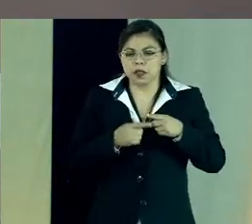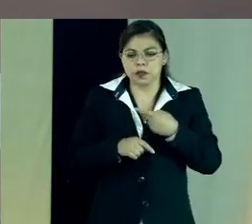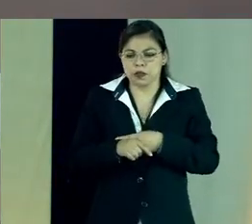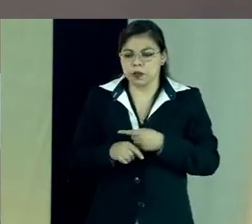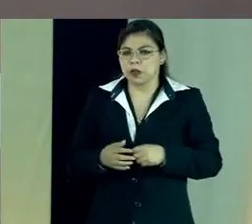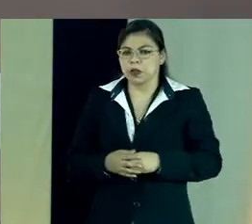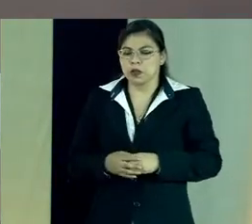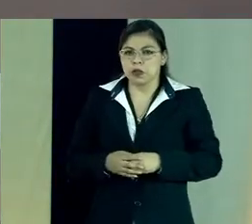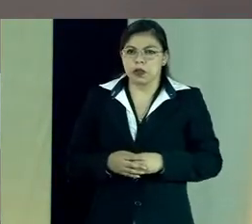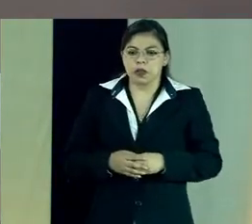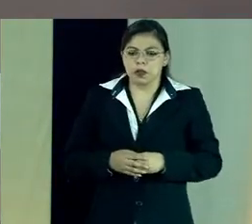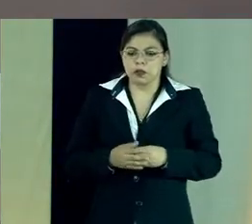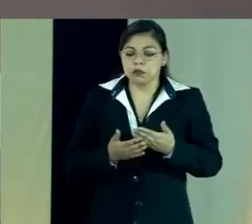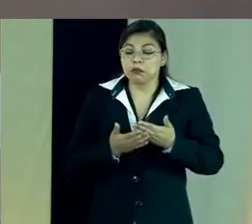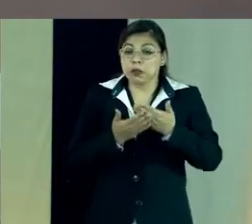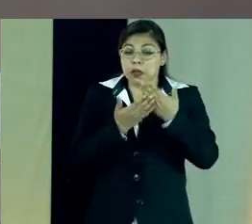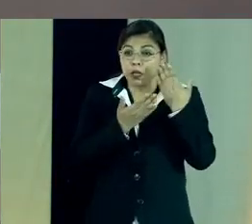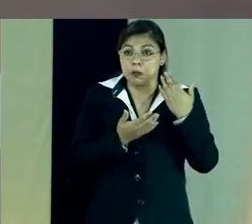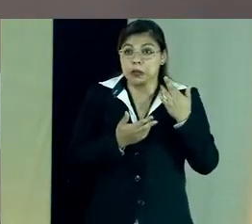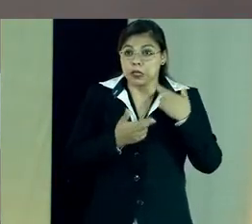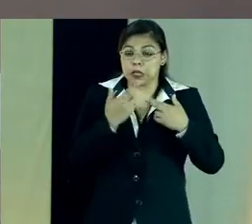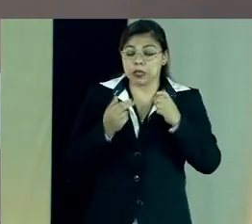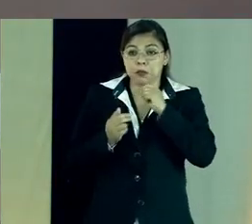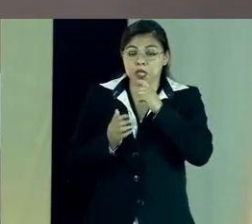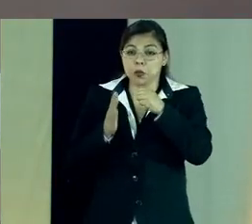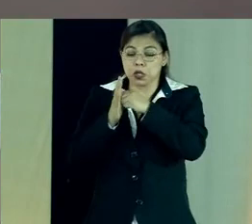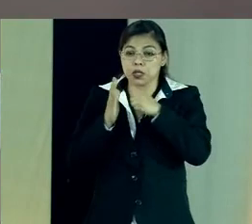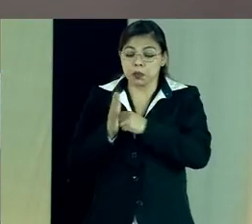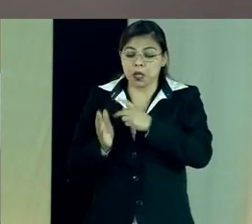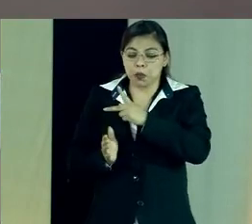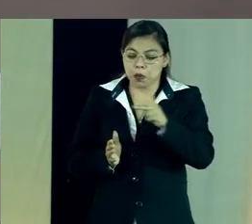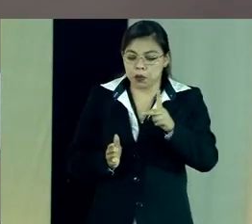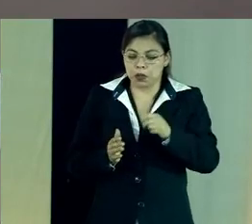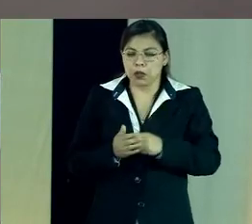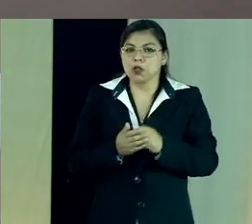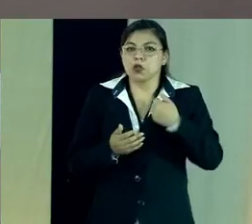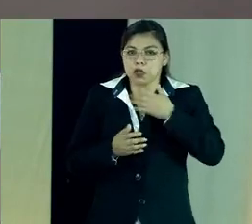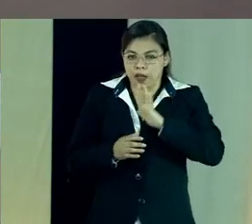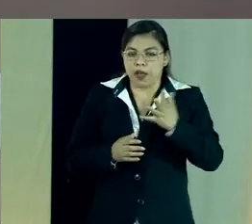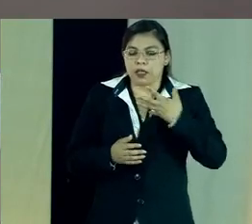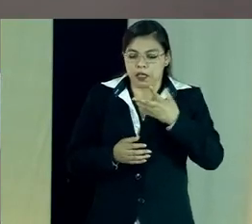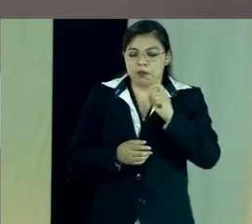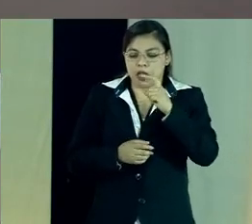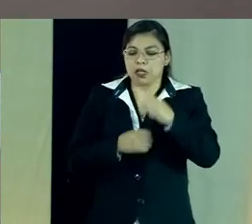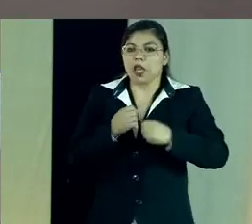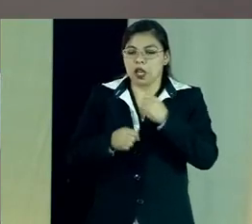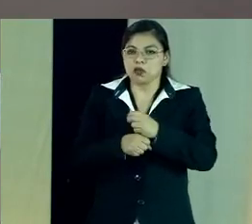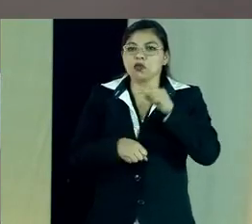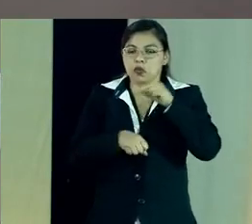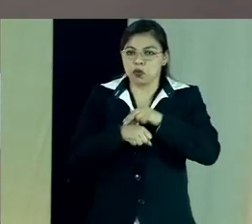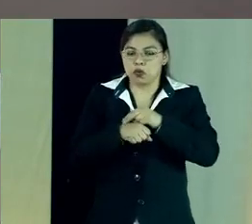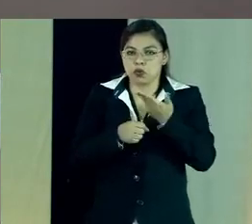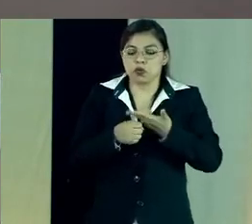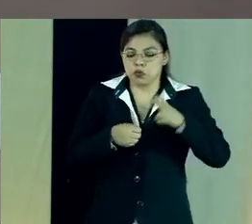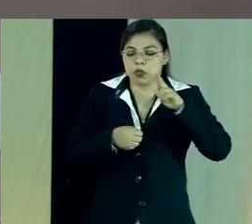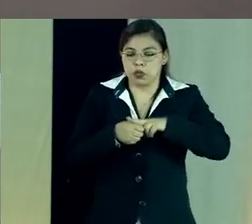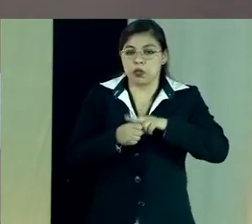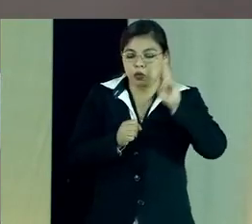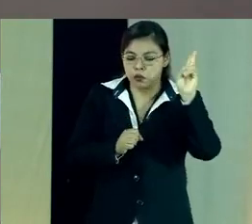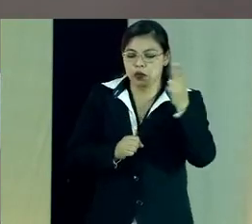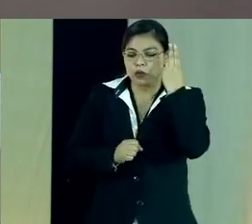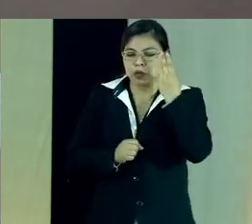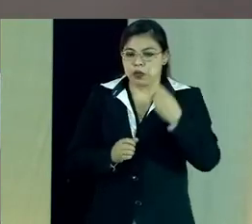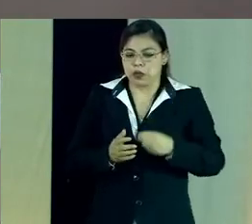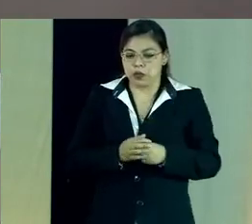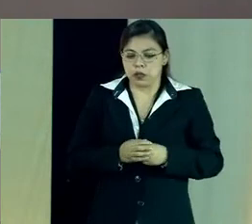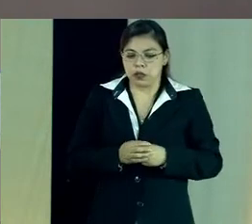vio antes de regresar al sistema público había pasado 20 años como médico en el hospital universitario